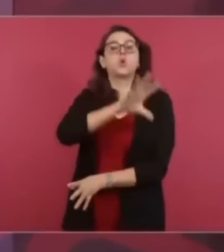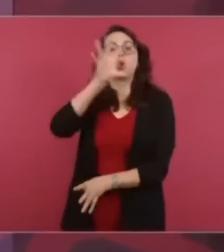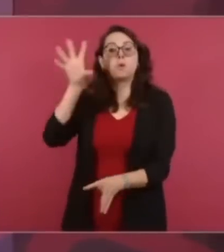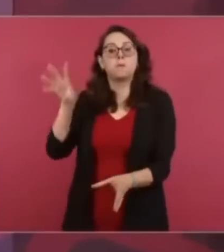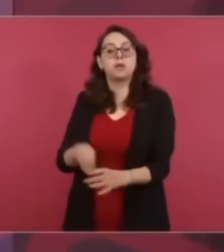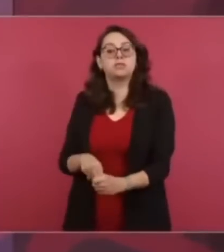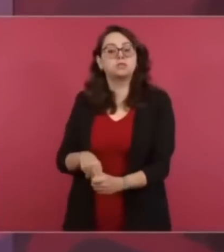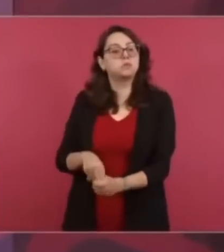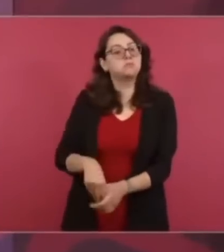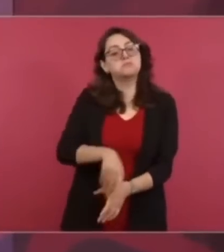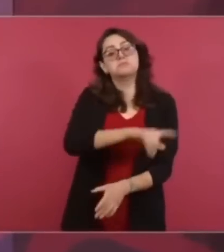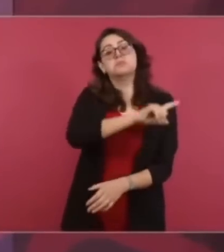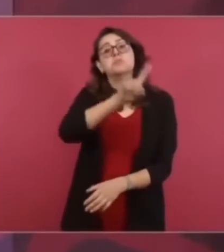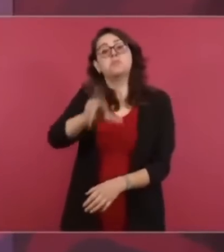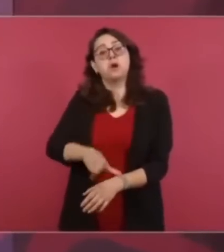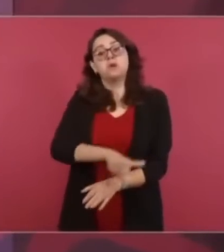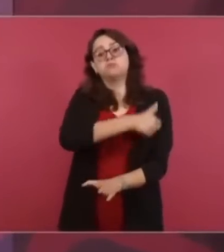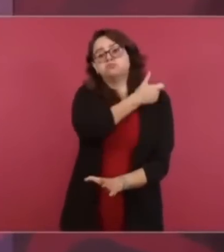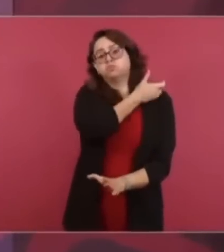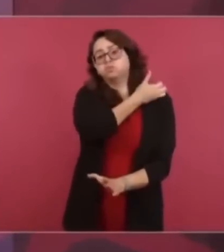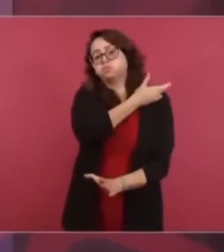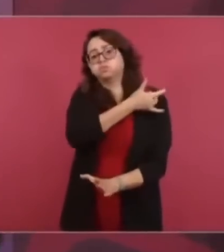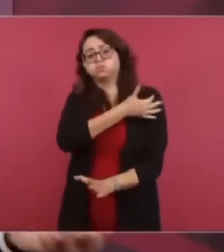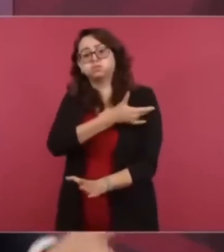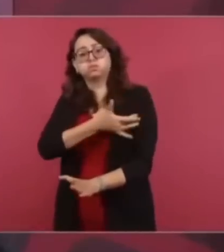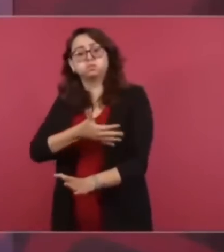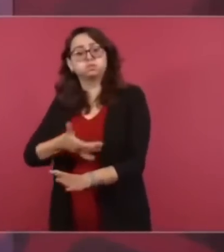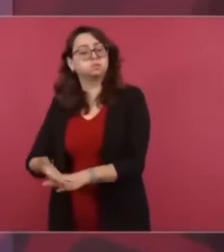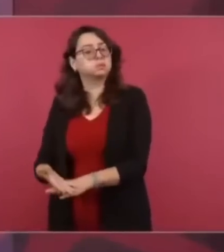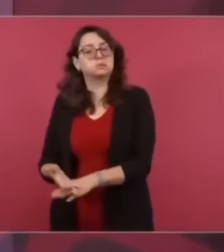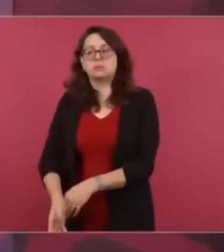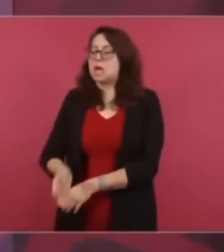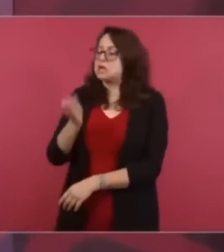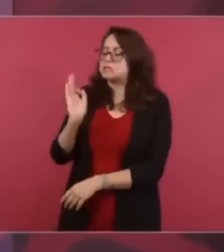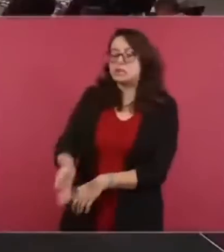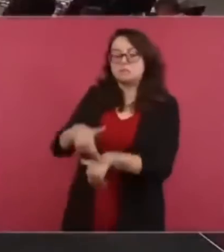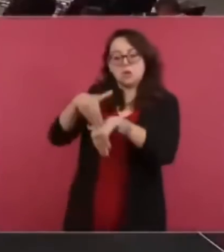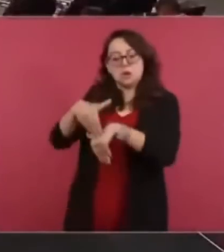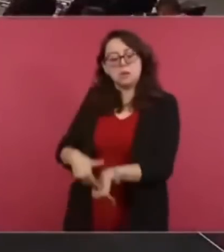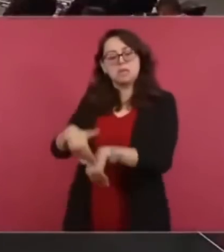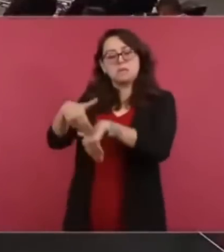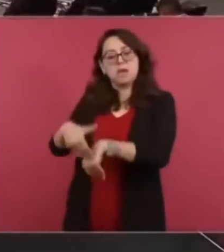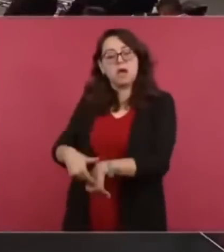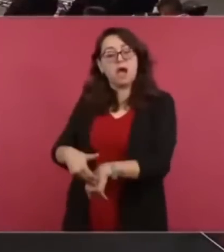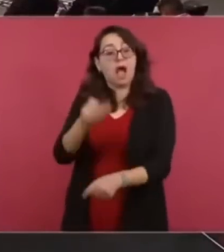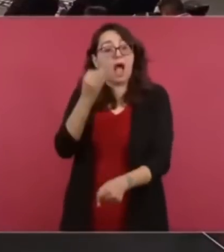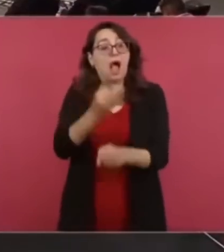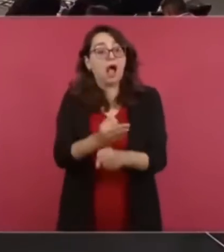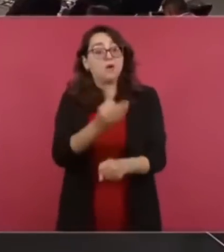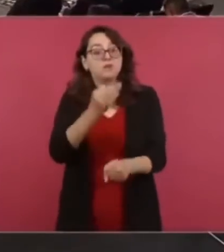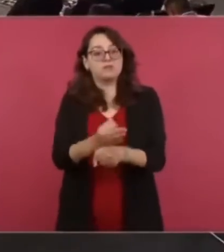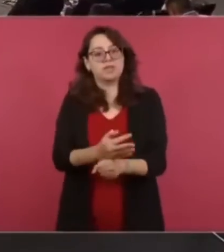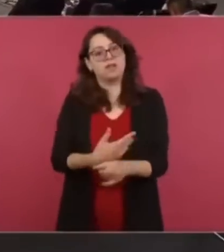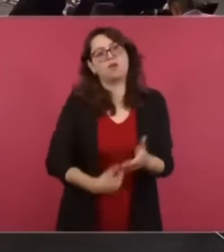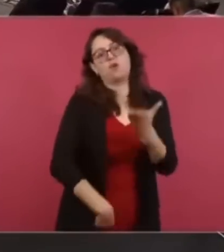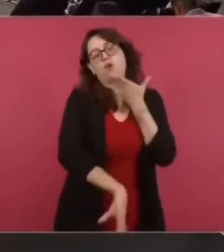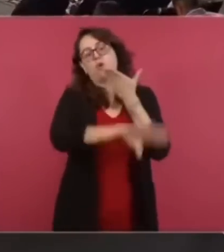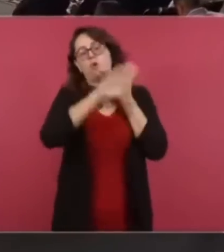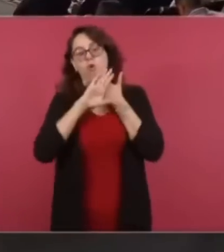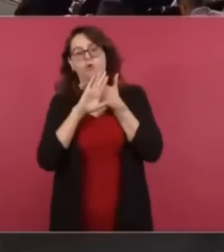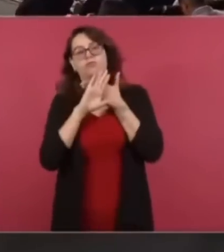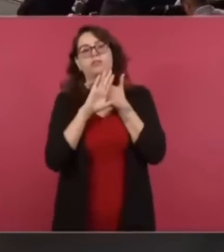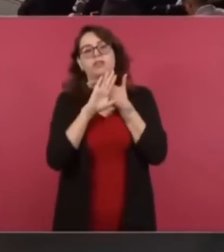hasta ahora, pero es una oposición para defender privilegios.